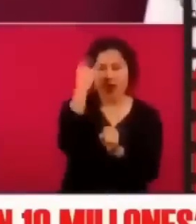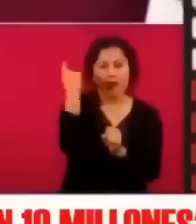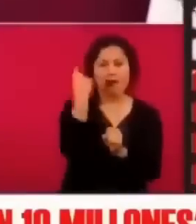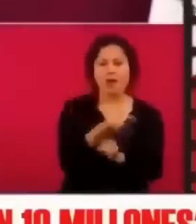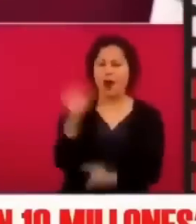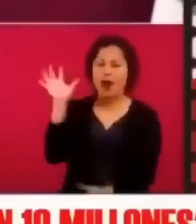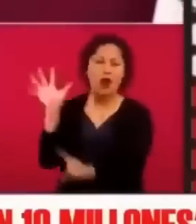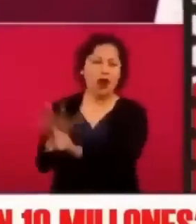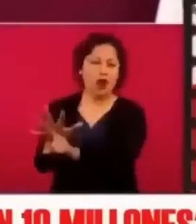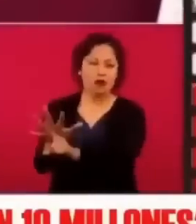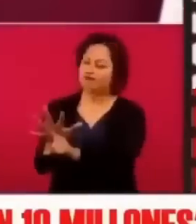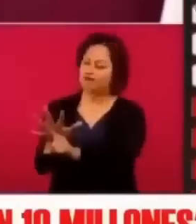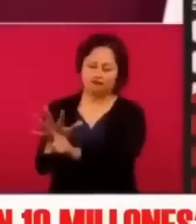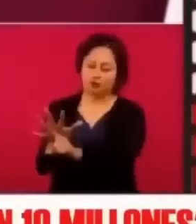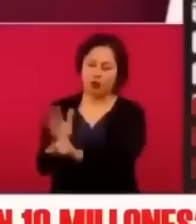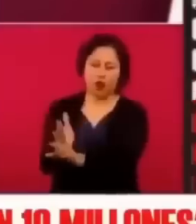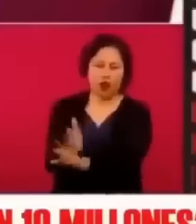avecinaba.